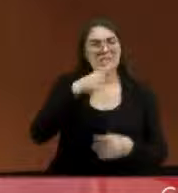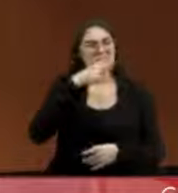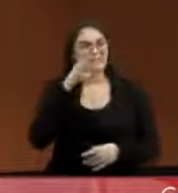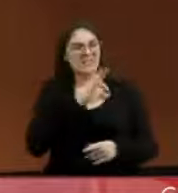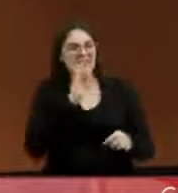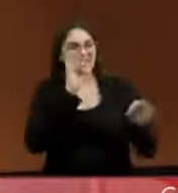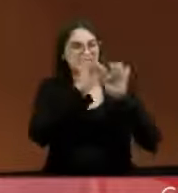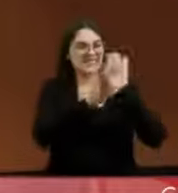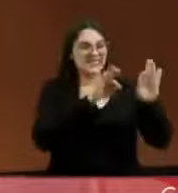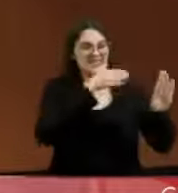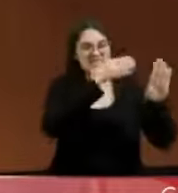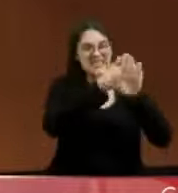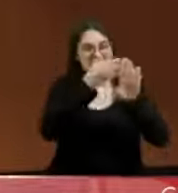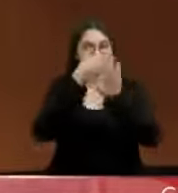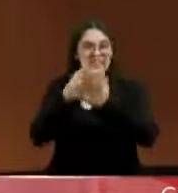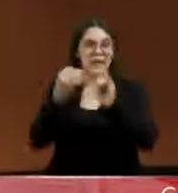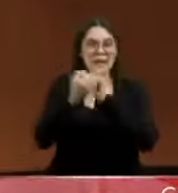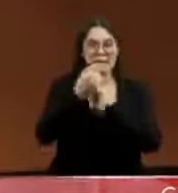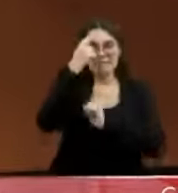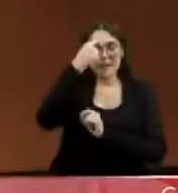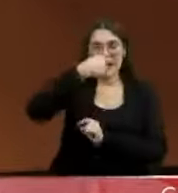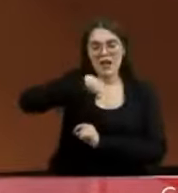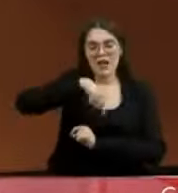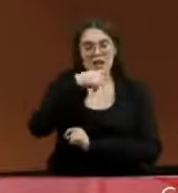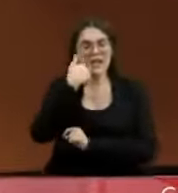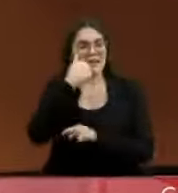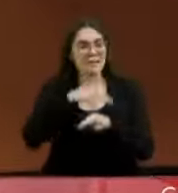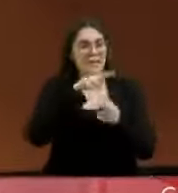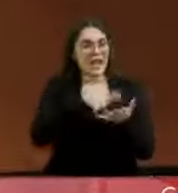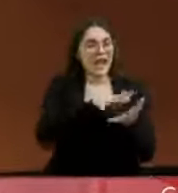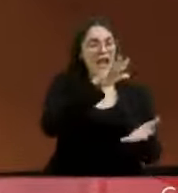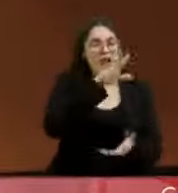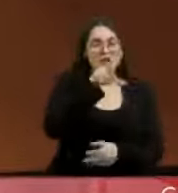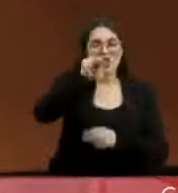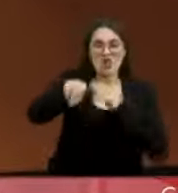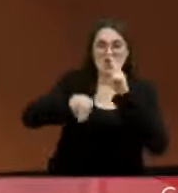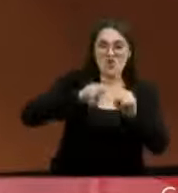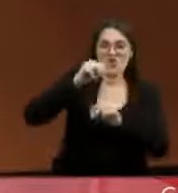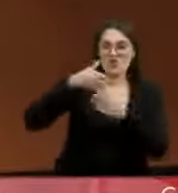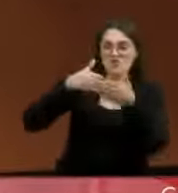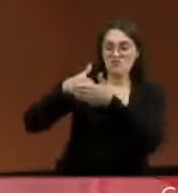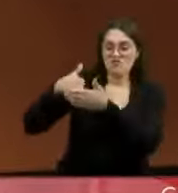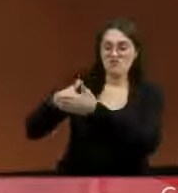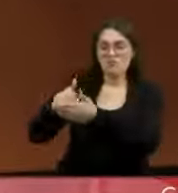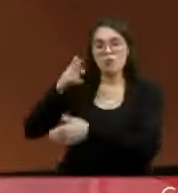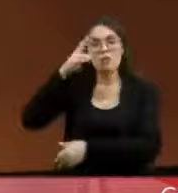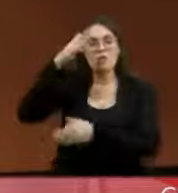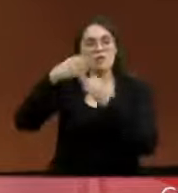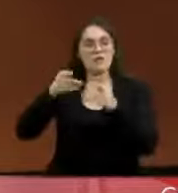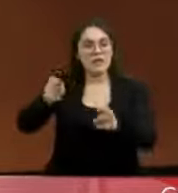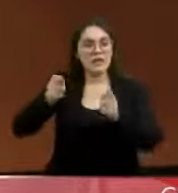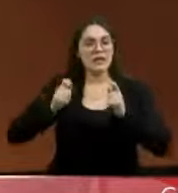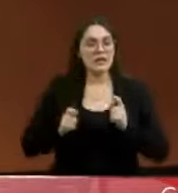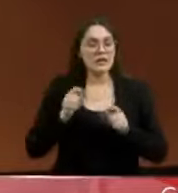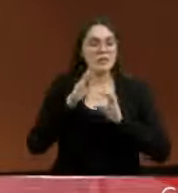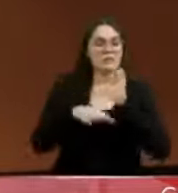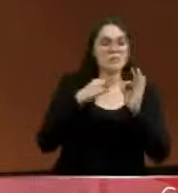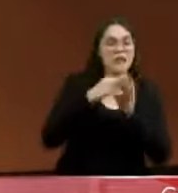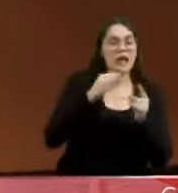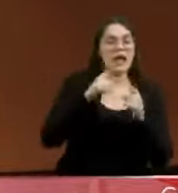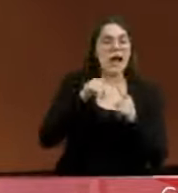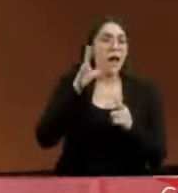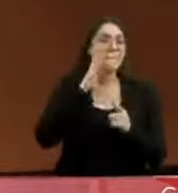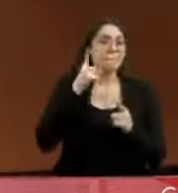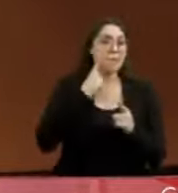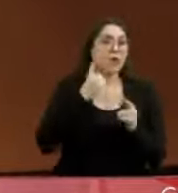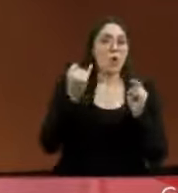maniobras posibles para que no se nos reconociera esa mayoría calificada y la obtuvimos tanto en la Cámara de Diputados